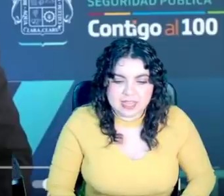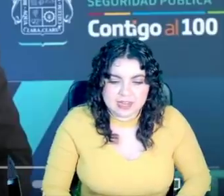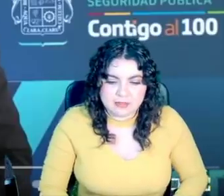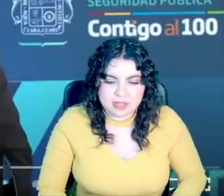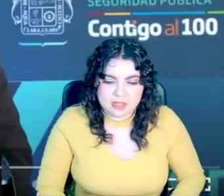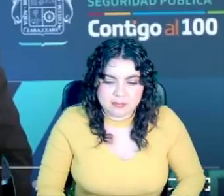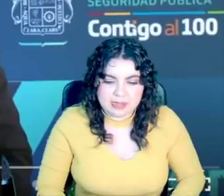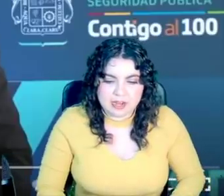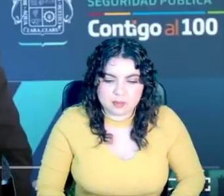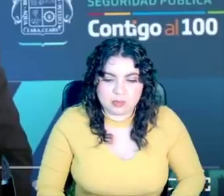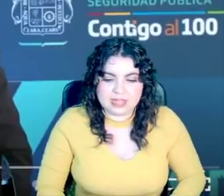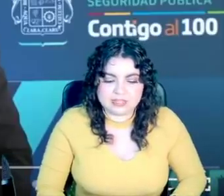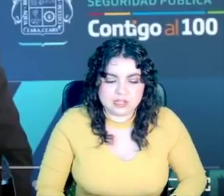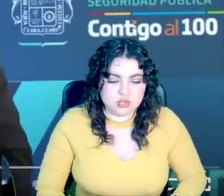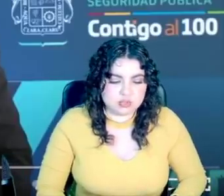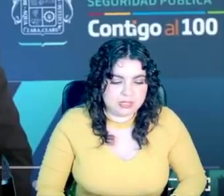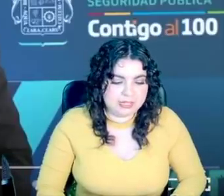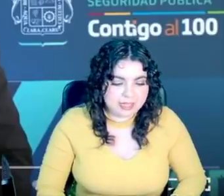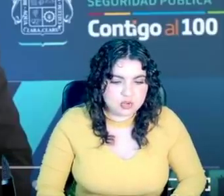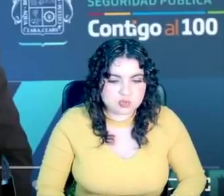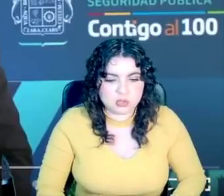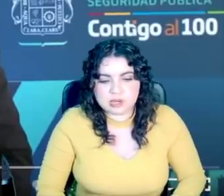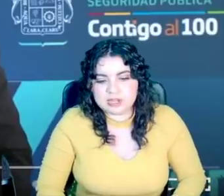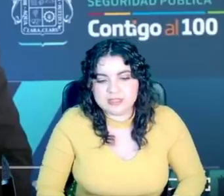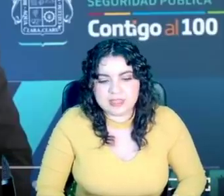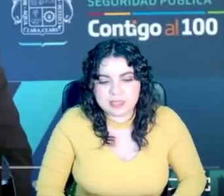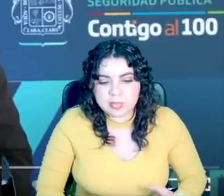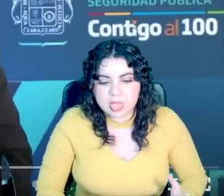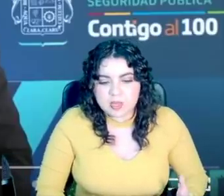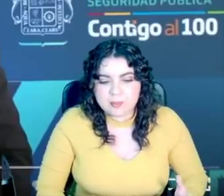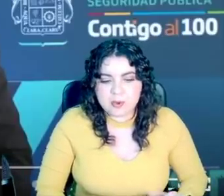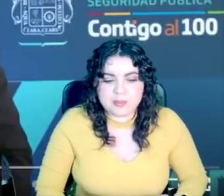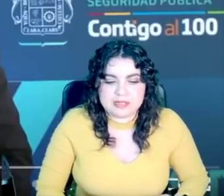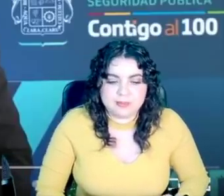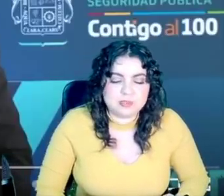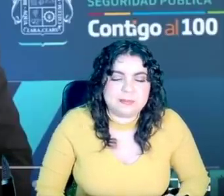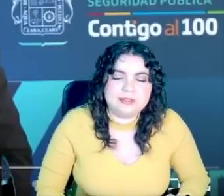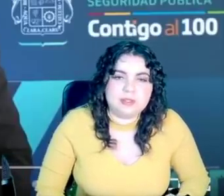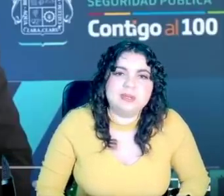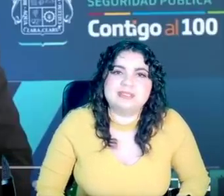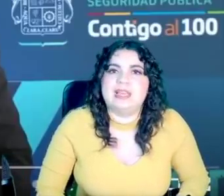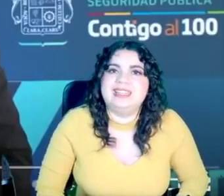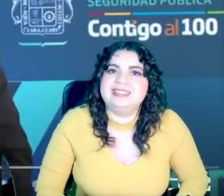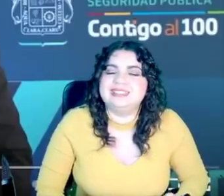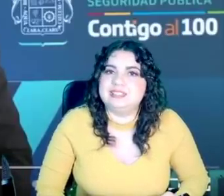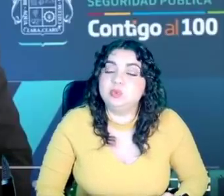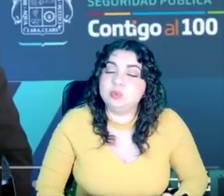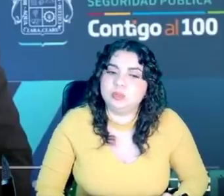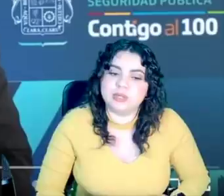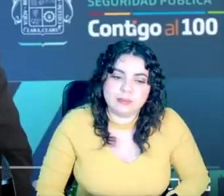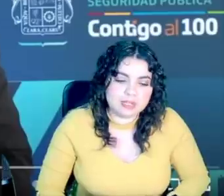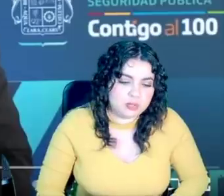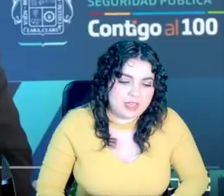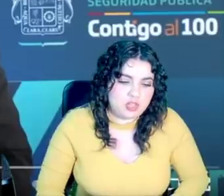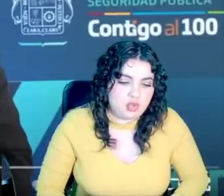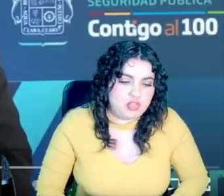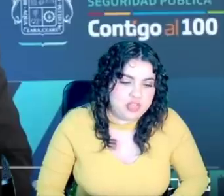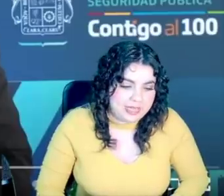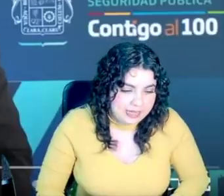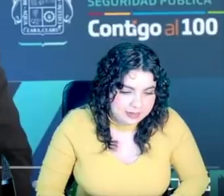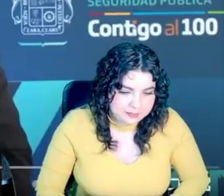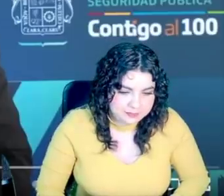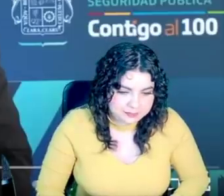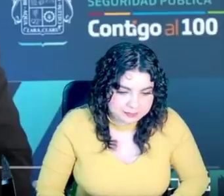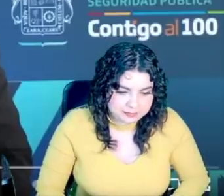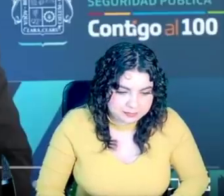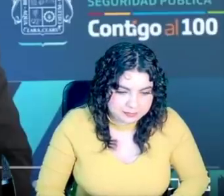él iba a velar por las y los mexicanos cuando en realidad, bueno, pues lastimosamente Aguascalientes se tuvo que haber cuidado de